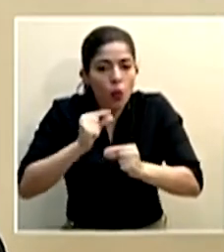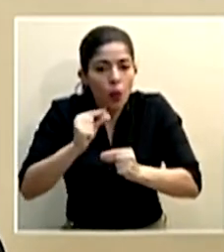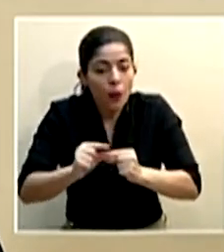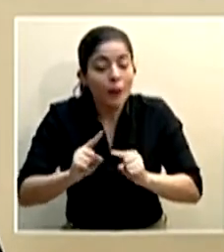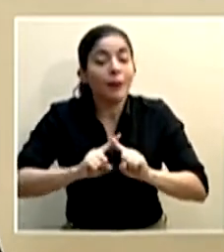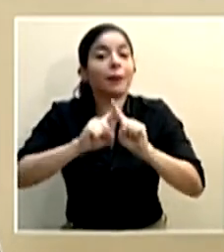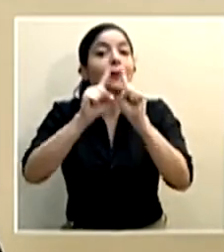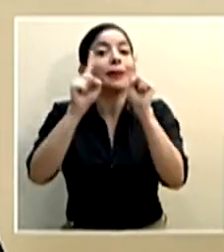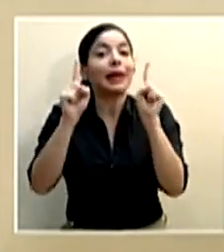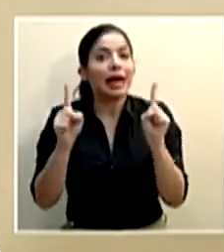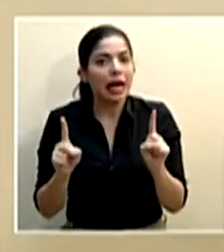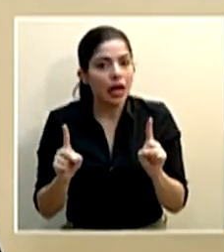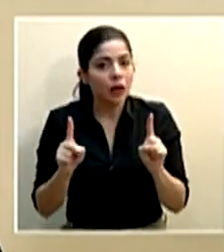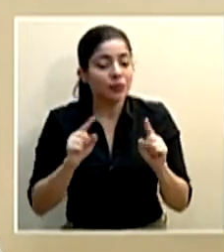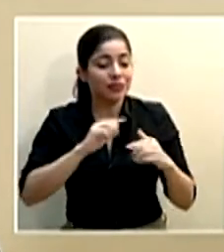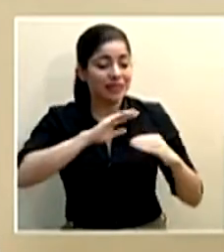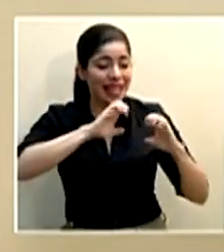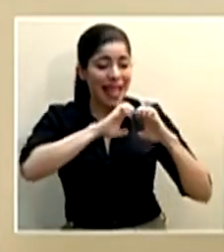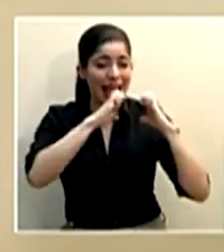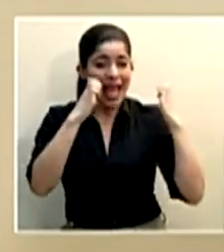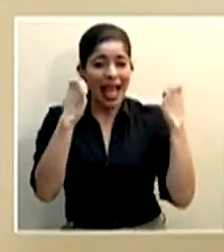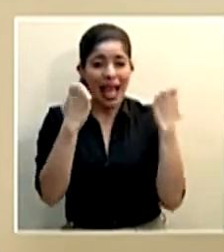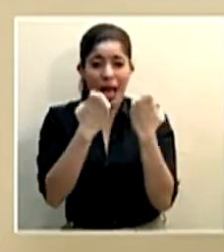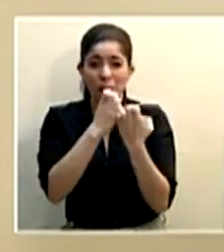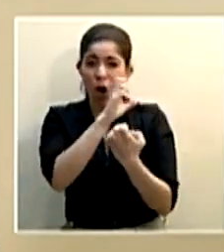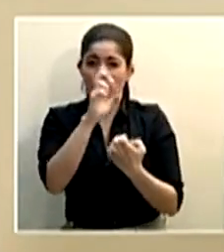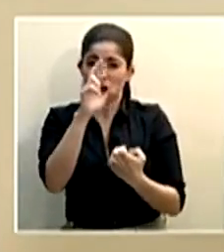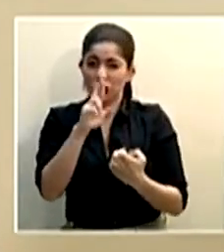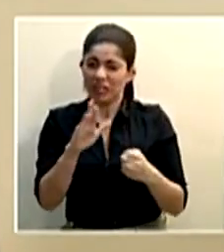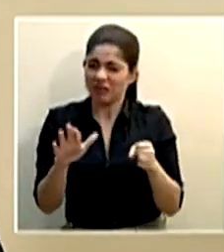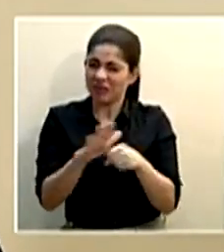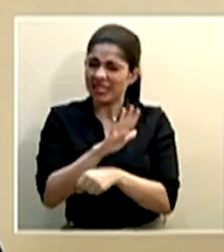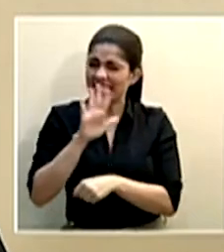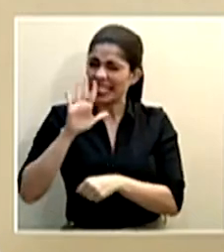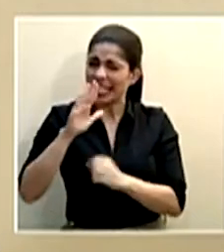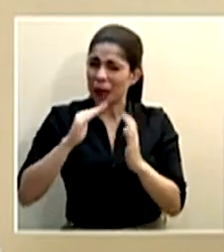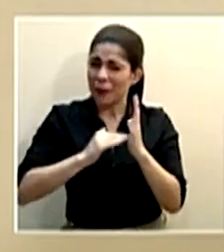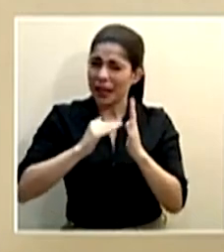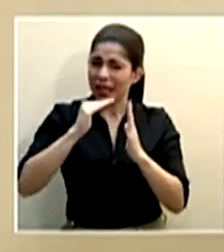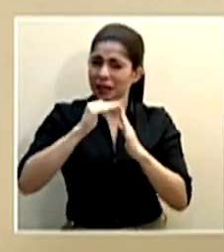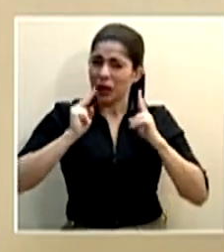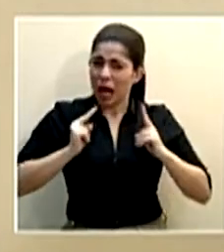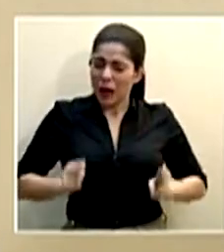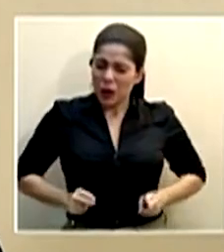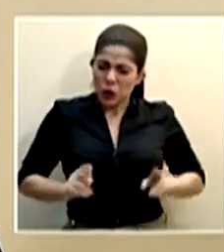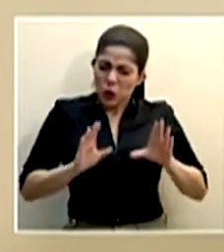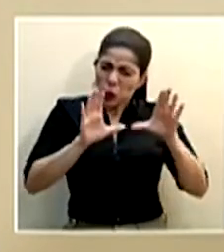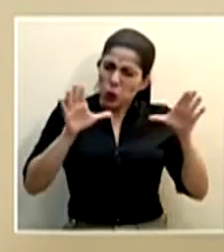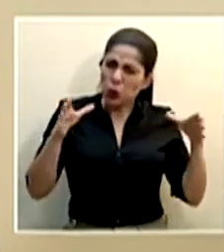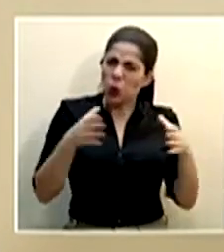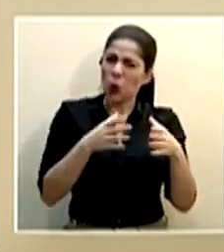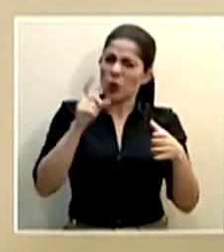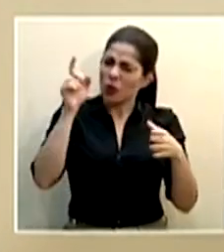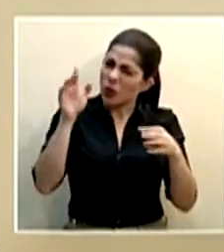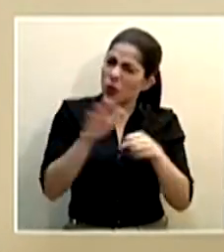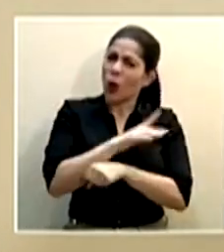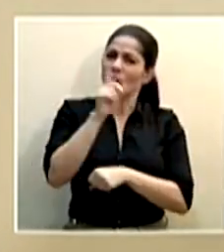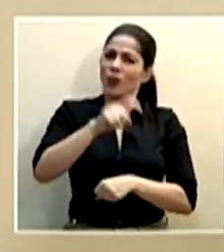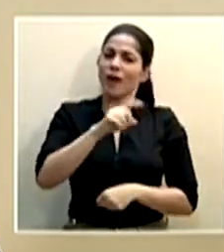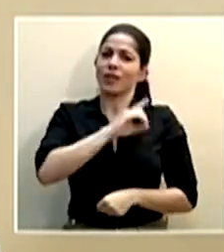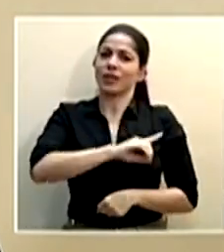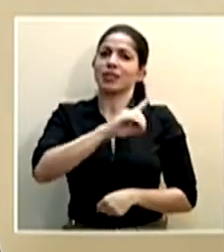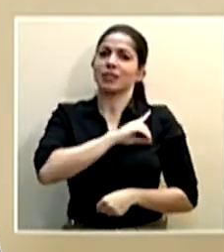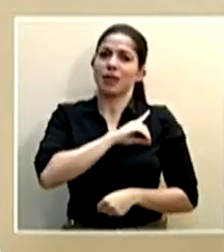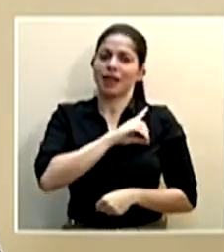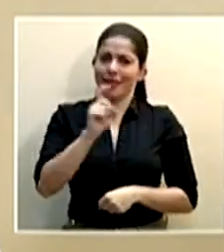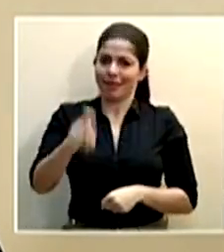todo el equipo de Costa Rica, los cinco millones de habitantes, tenemos que ser disciplinados en